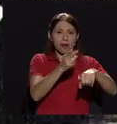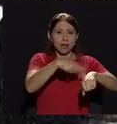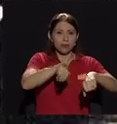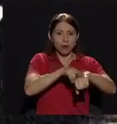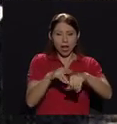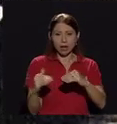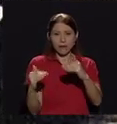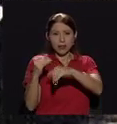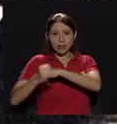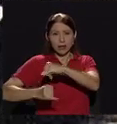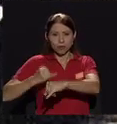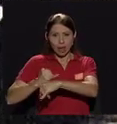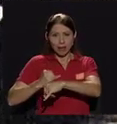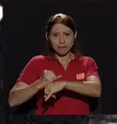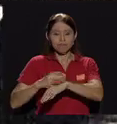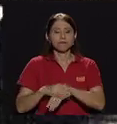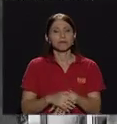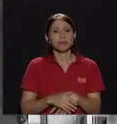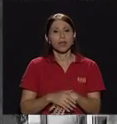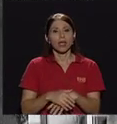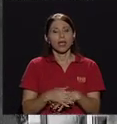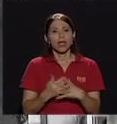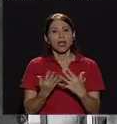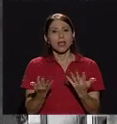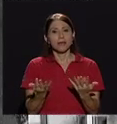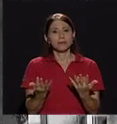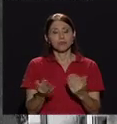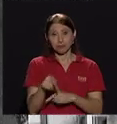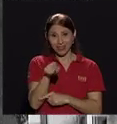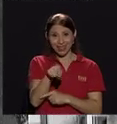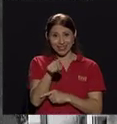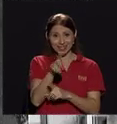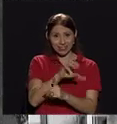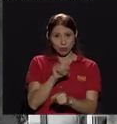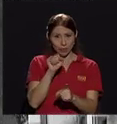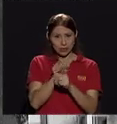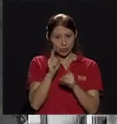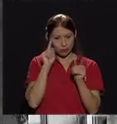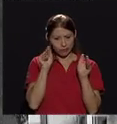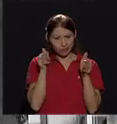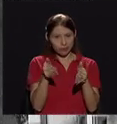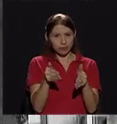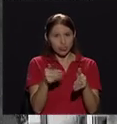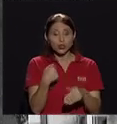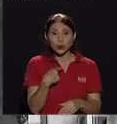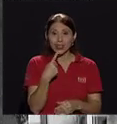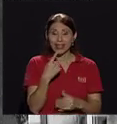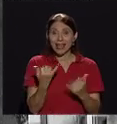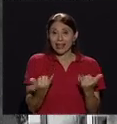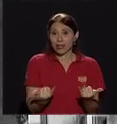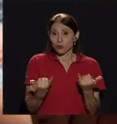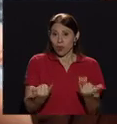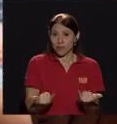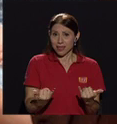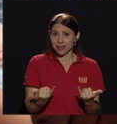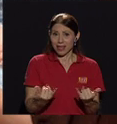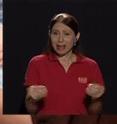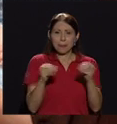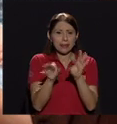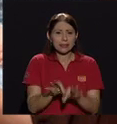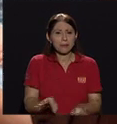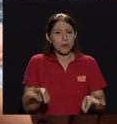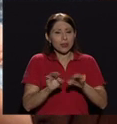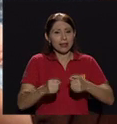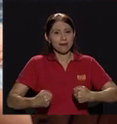como internacional. Enmarcados en esa situación, yo diría que actualmente el reto